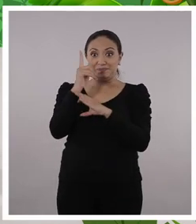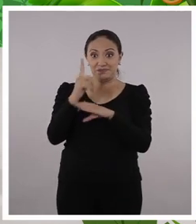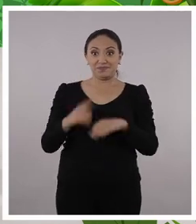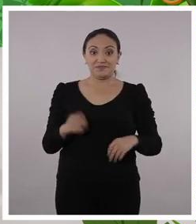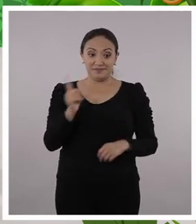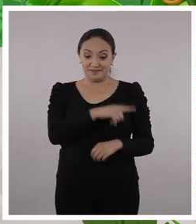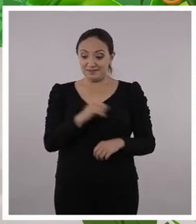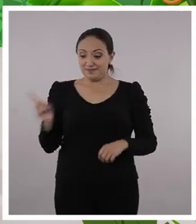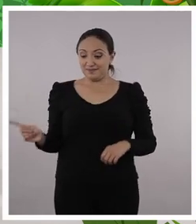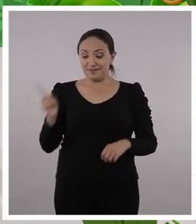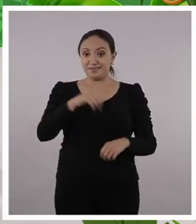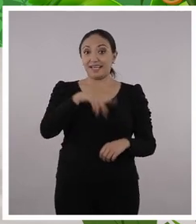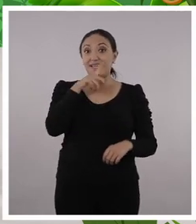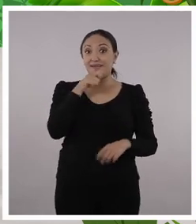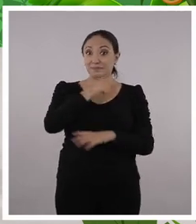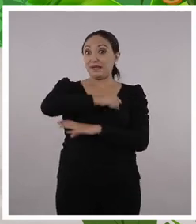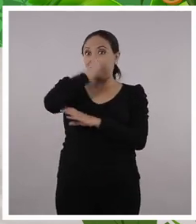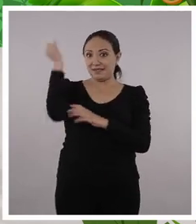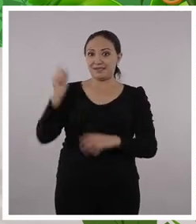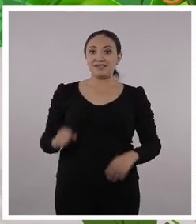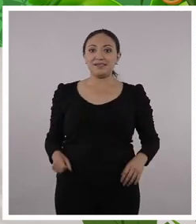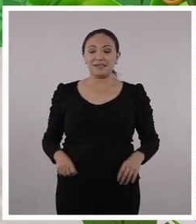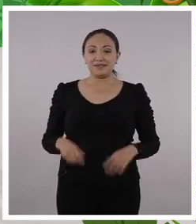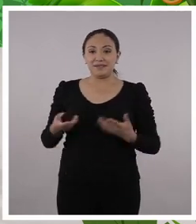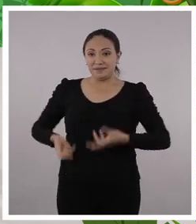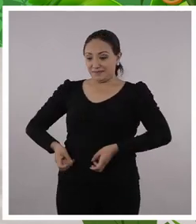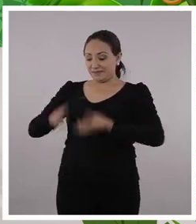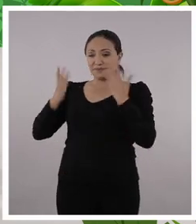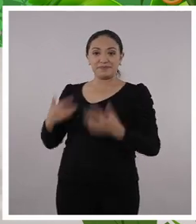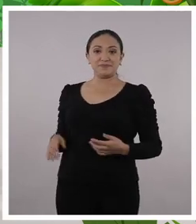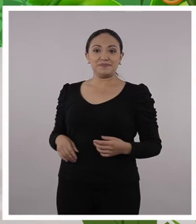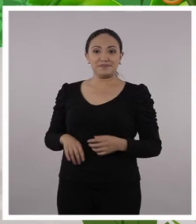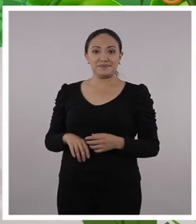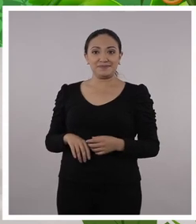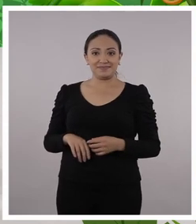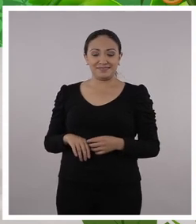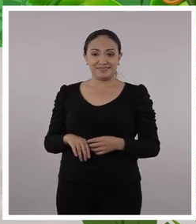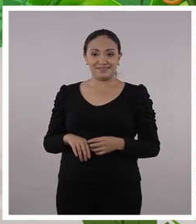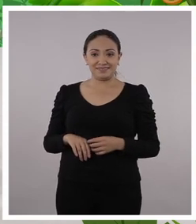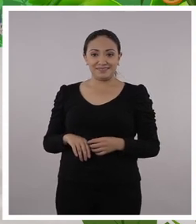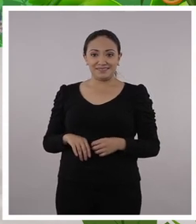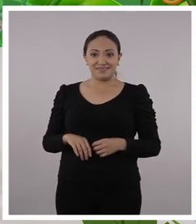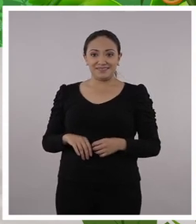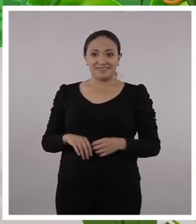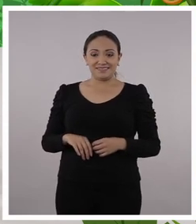dicen quién lo hizo mejor ya. Una, dos. Ah, no, yo lanzo. Una, dos, tres.